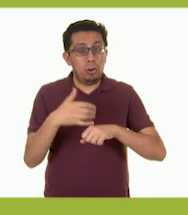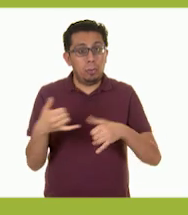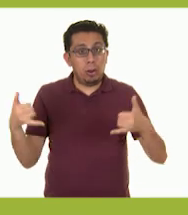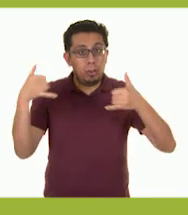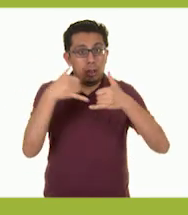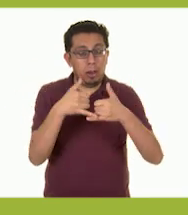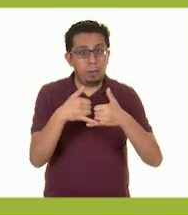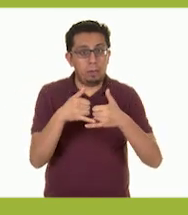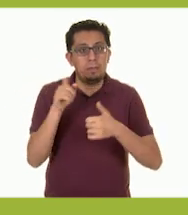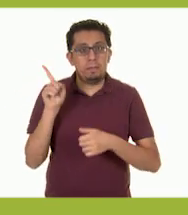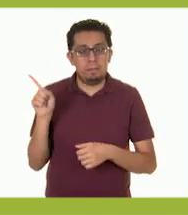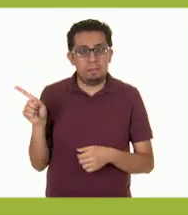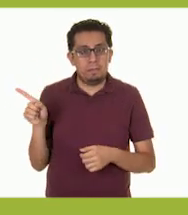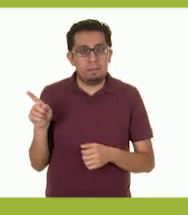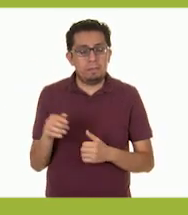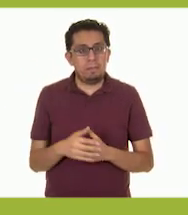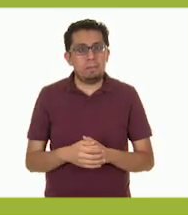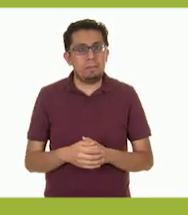¡Gracias!